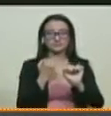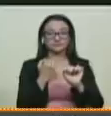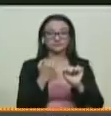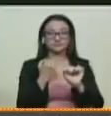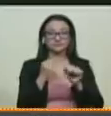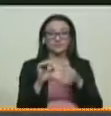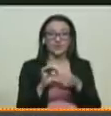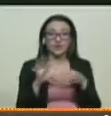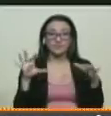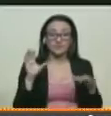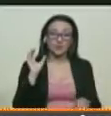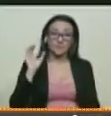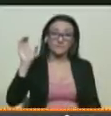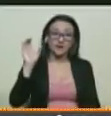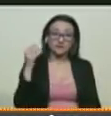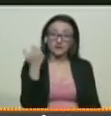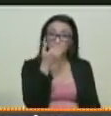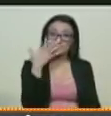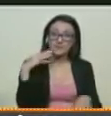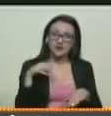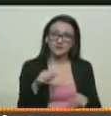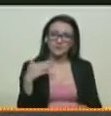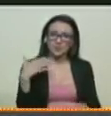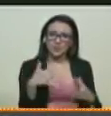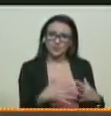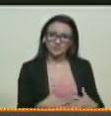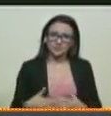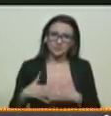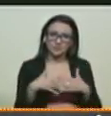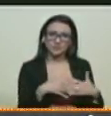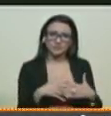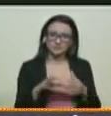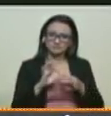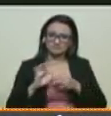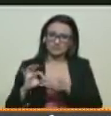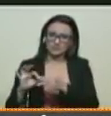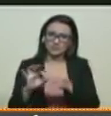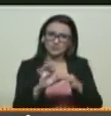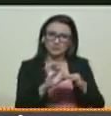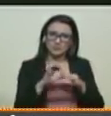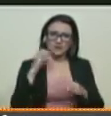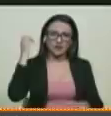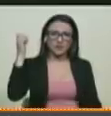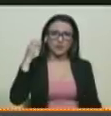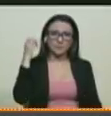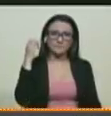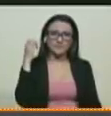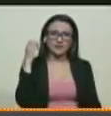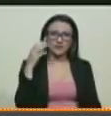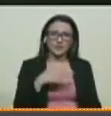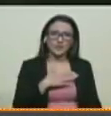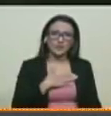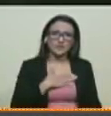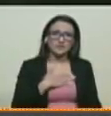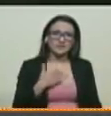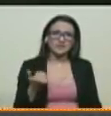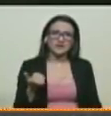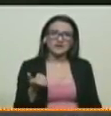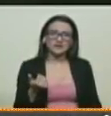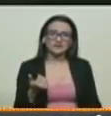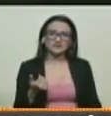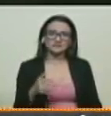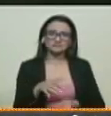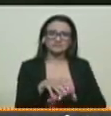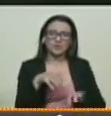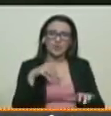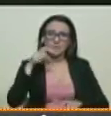los enemigos de la patria, el imperialismo norteamericano y sus aliados europeos habían pretendido que los centenares